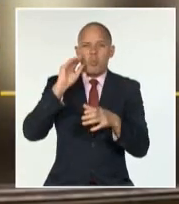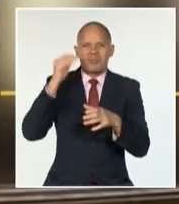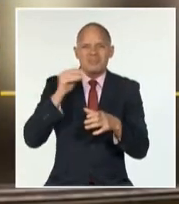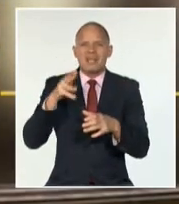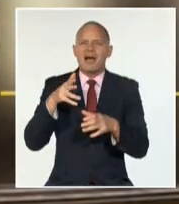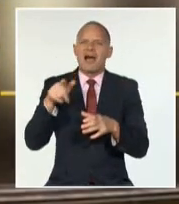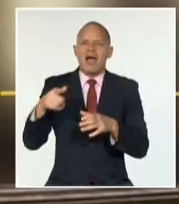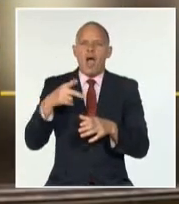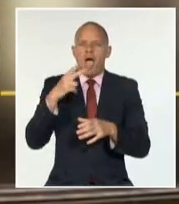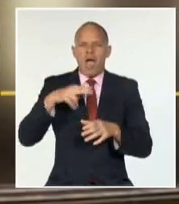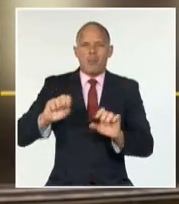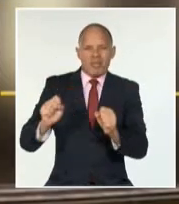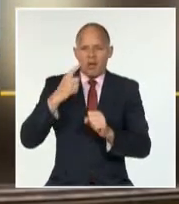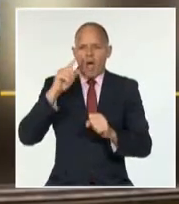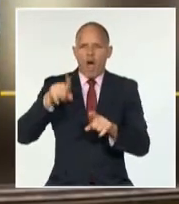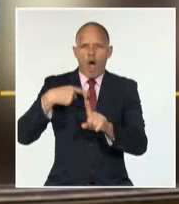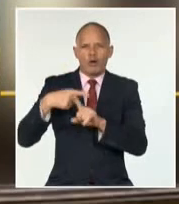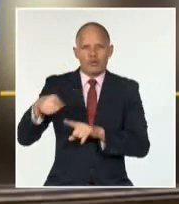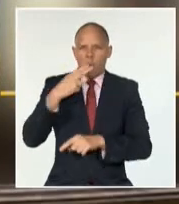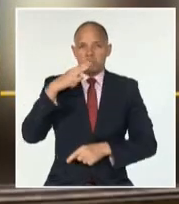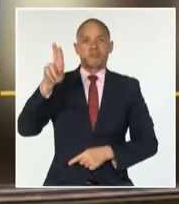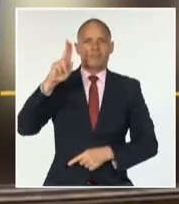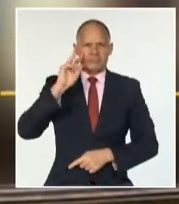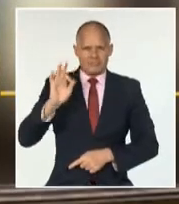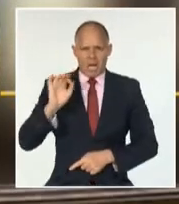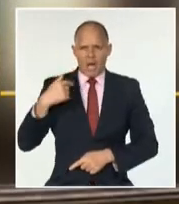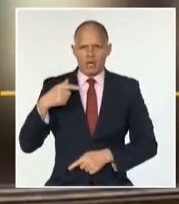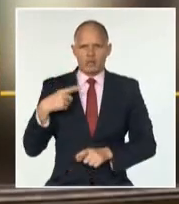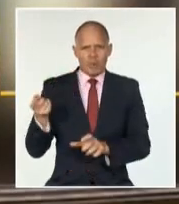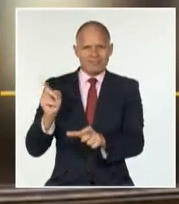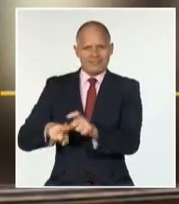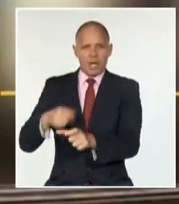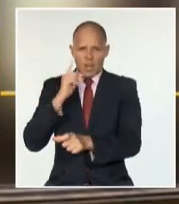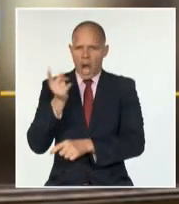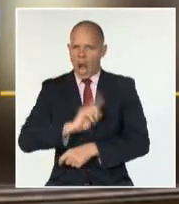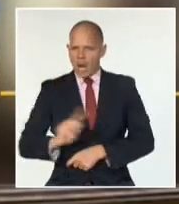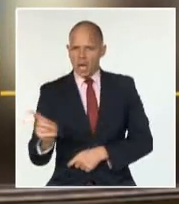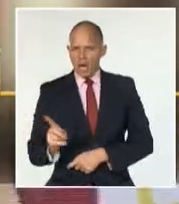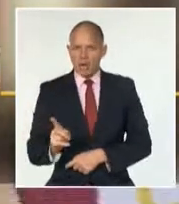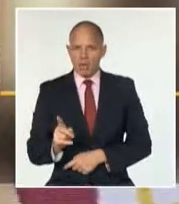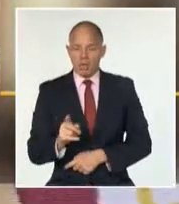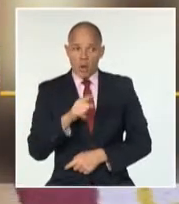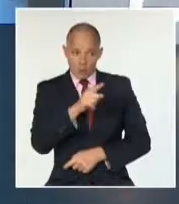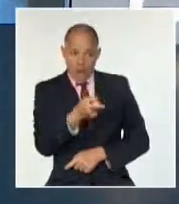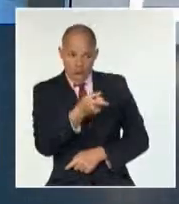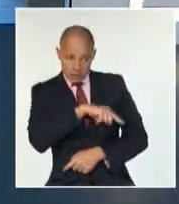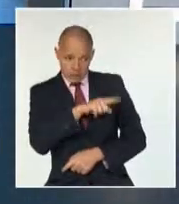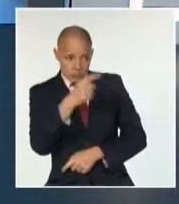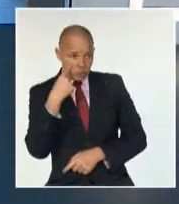bien claro anteayer que nuestro principio no se corresponde con los suyos.